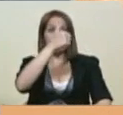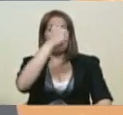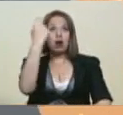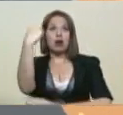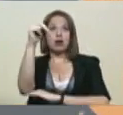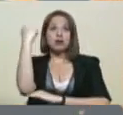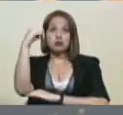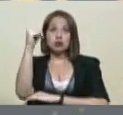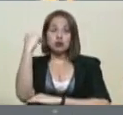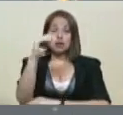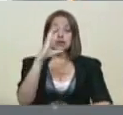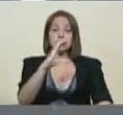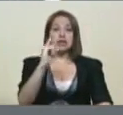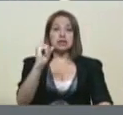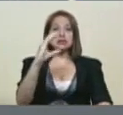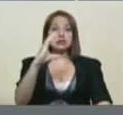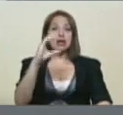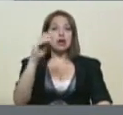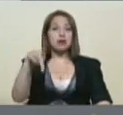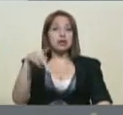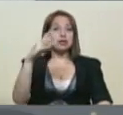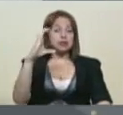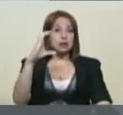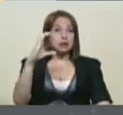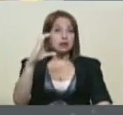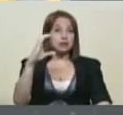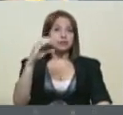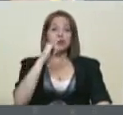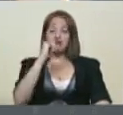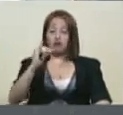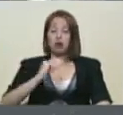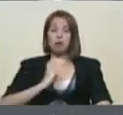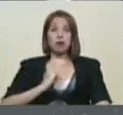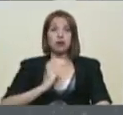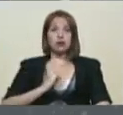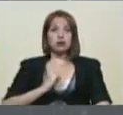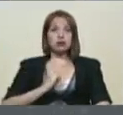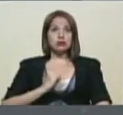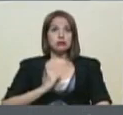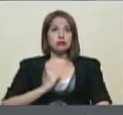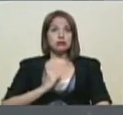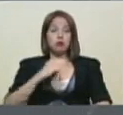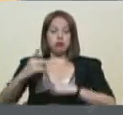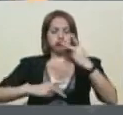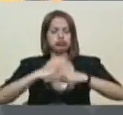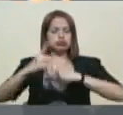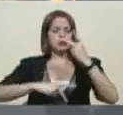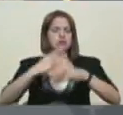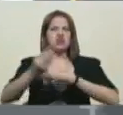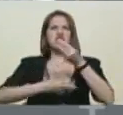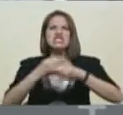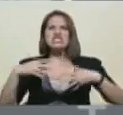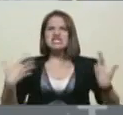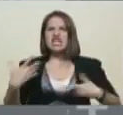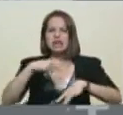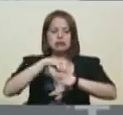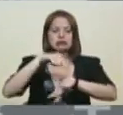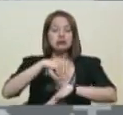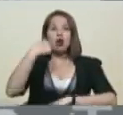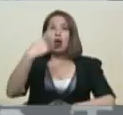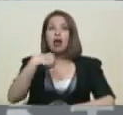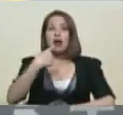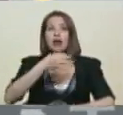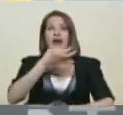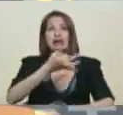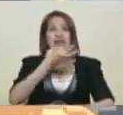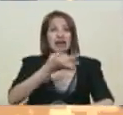nacional del CICPC, fuimos informados de un procedimiento que se realizó esta tarde en la